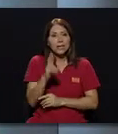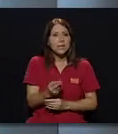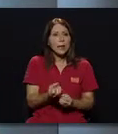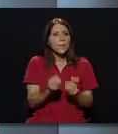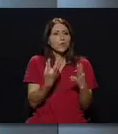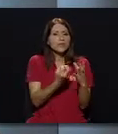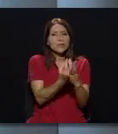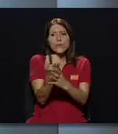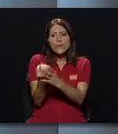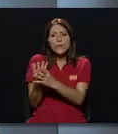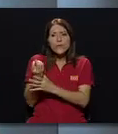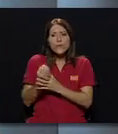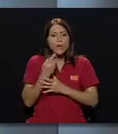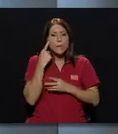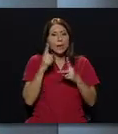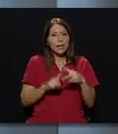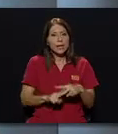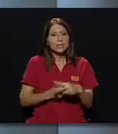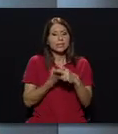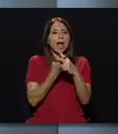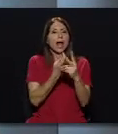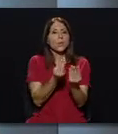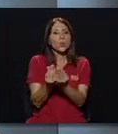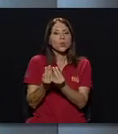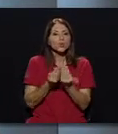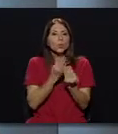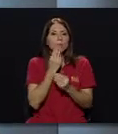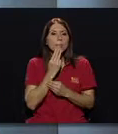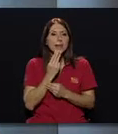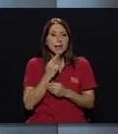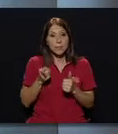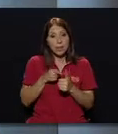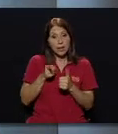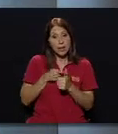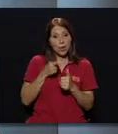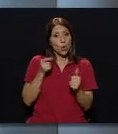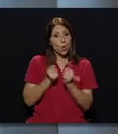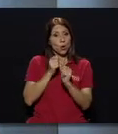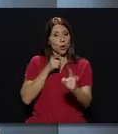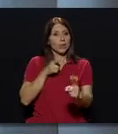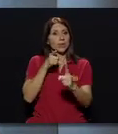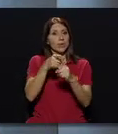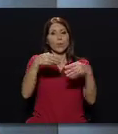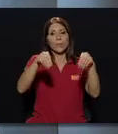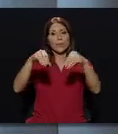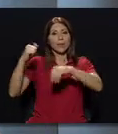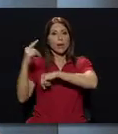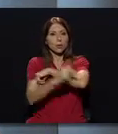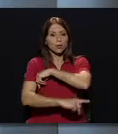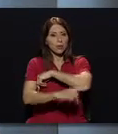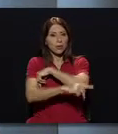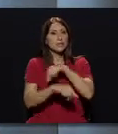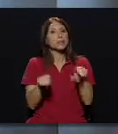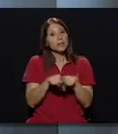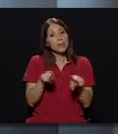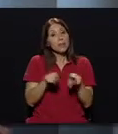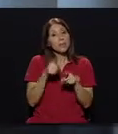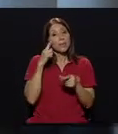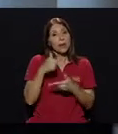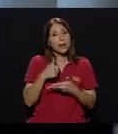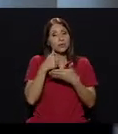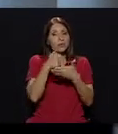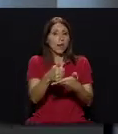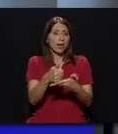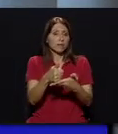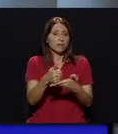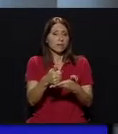Rica siempre para iniciar la producción de miel, inicialmente con objetivo de exportación y luego lógicamente también para